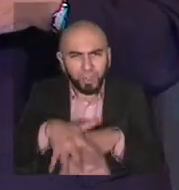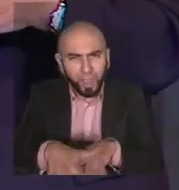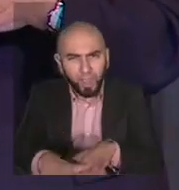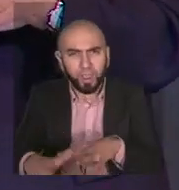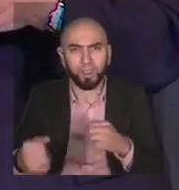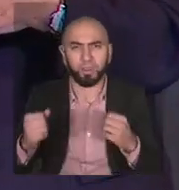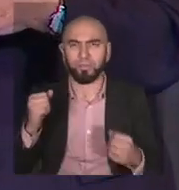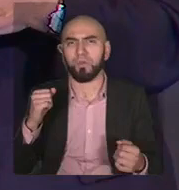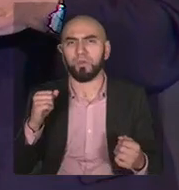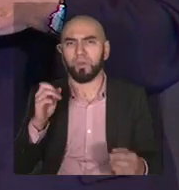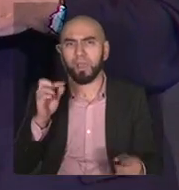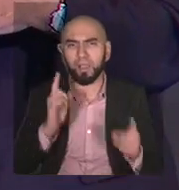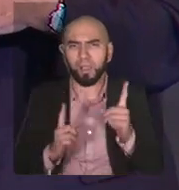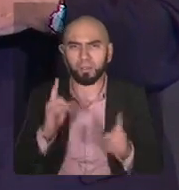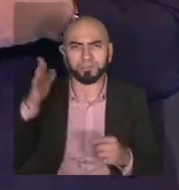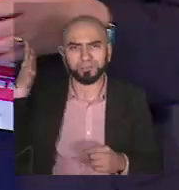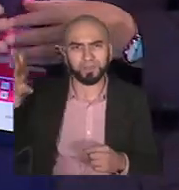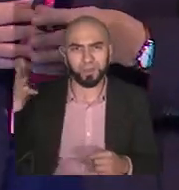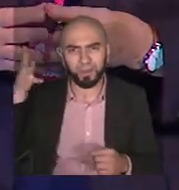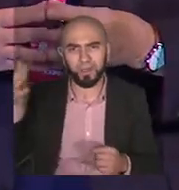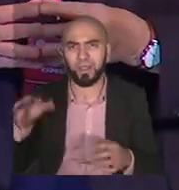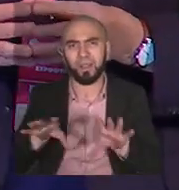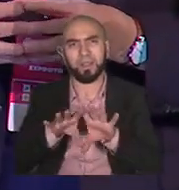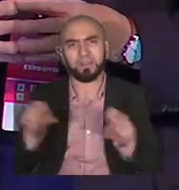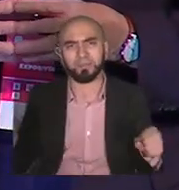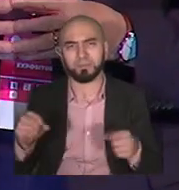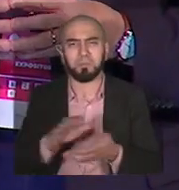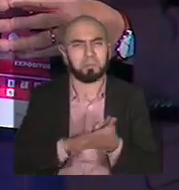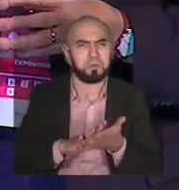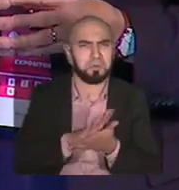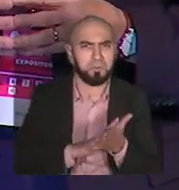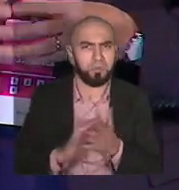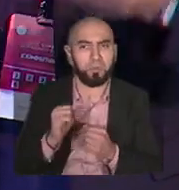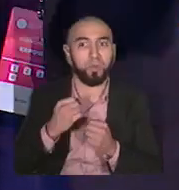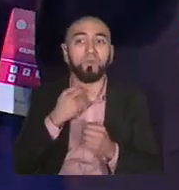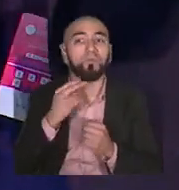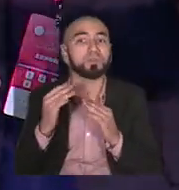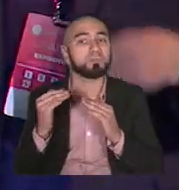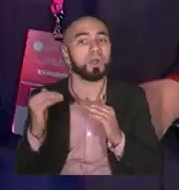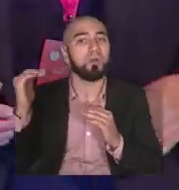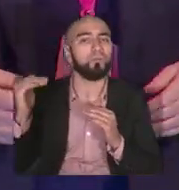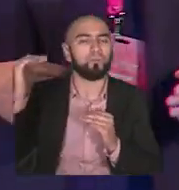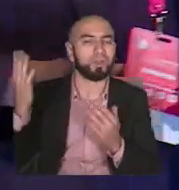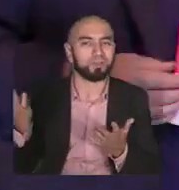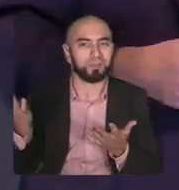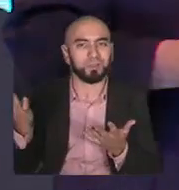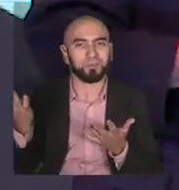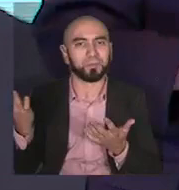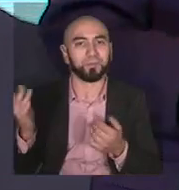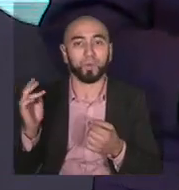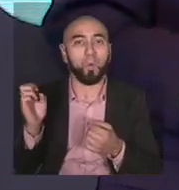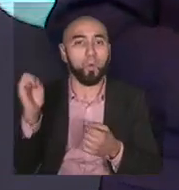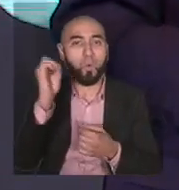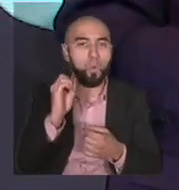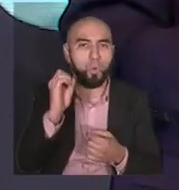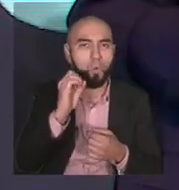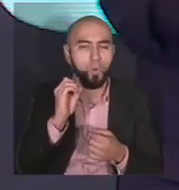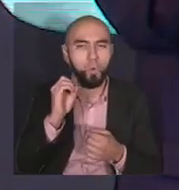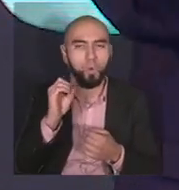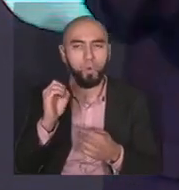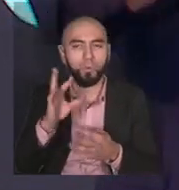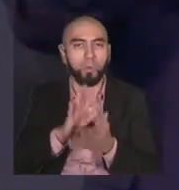una charlista en que habla un poco más fuerte o que te pide decir